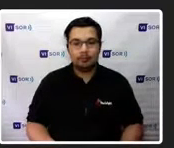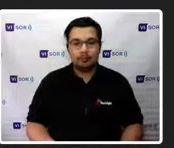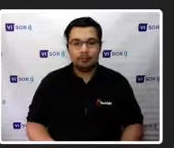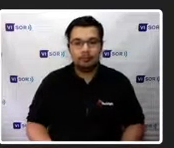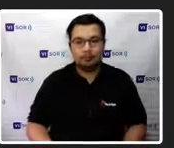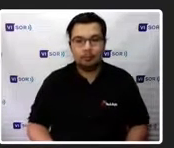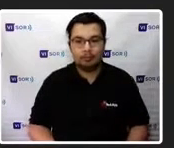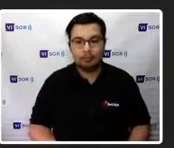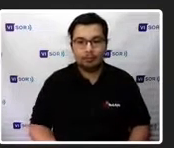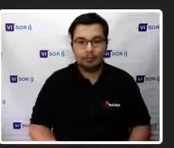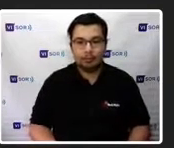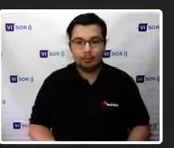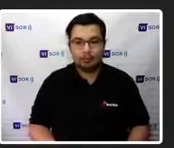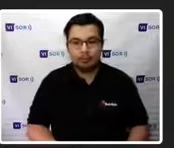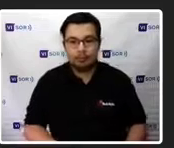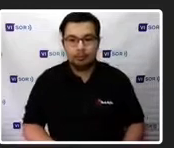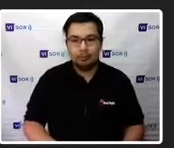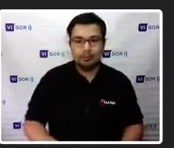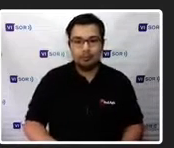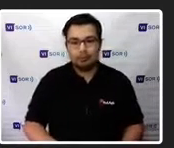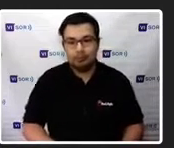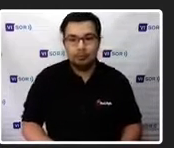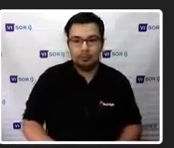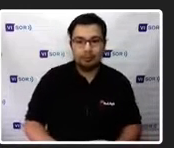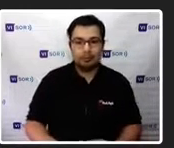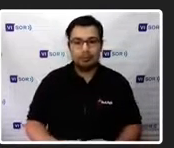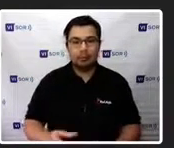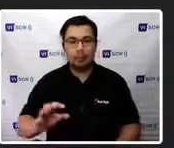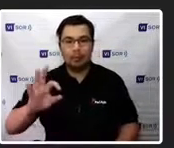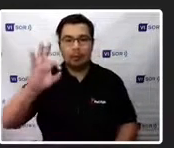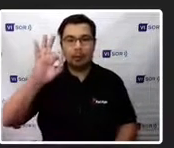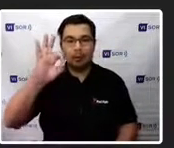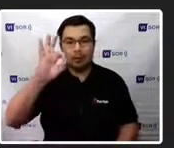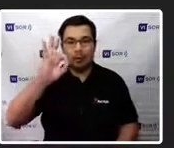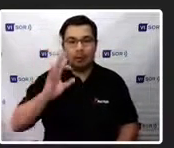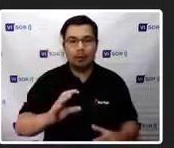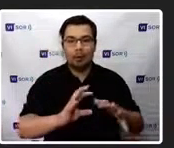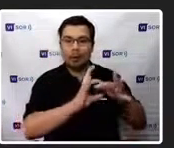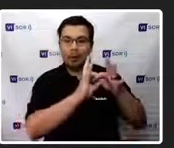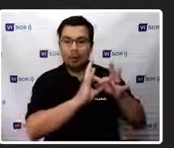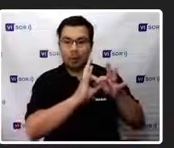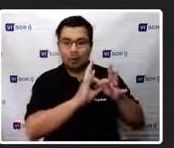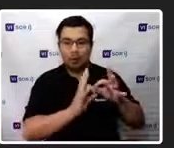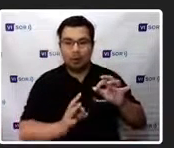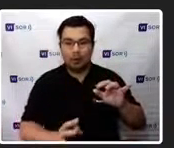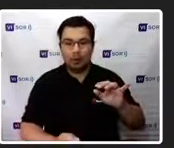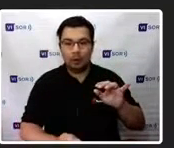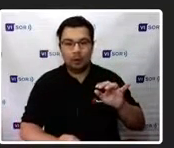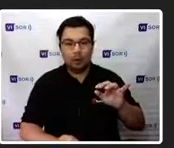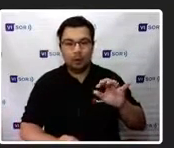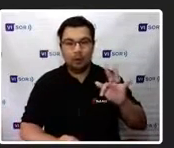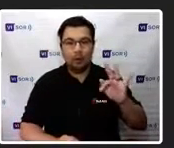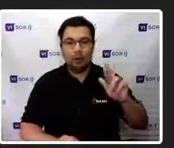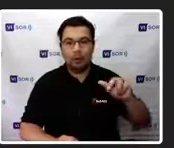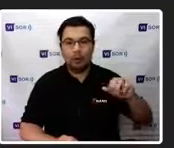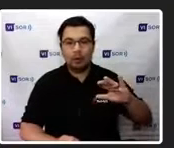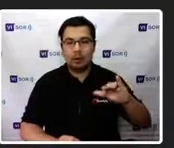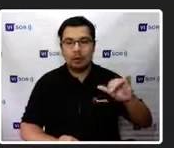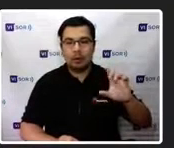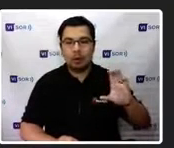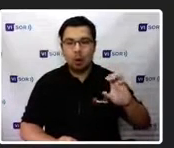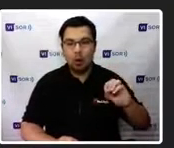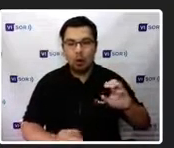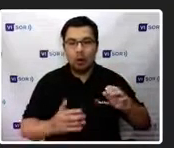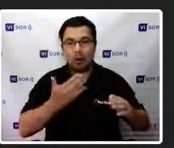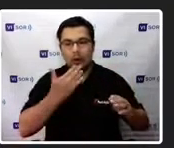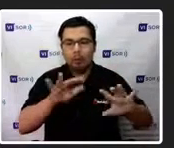Perfecto. Muchas gracias, Francisco, ahí por la introducción y un poco contextualizando lo que vamos a hacer el día de hoy,